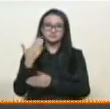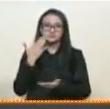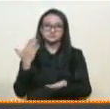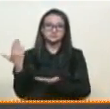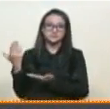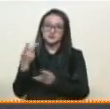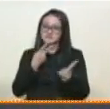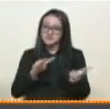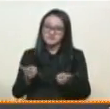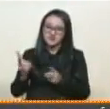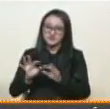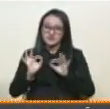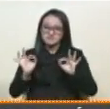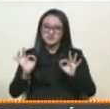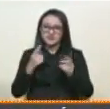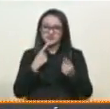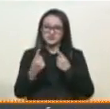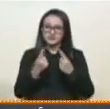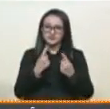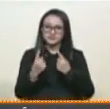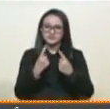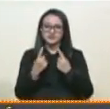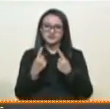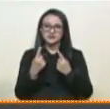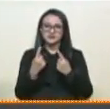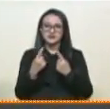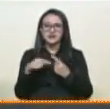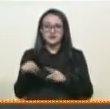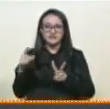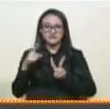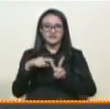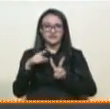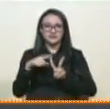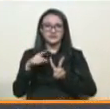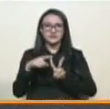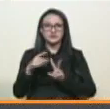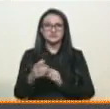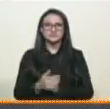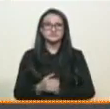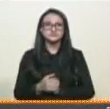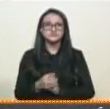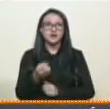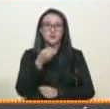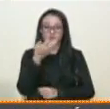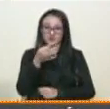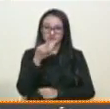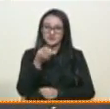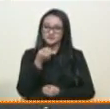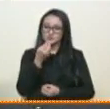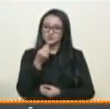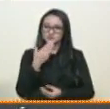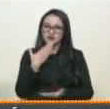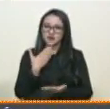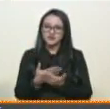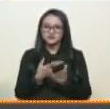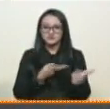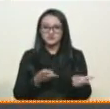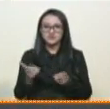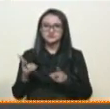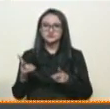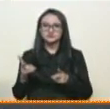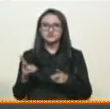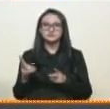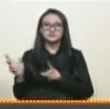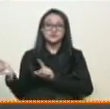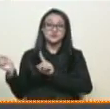programa especial, esta entrevista que realizamos desde Venezolana de Televisión. Buenas tardes, muchísimas gracias por la invitación y por haber aceptado mover las